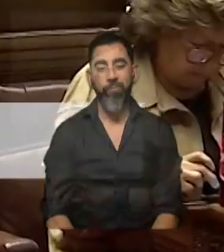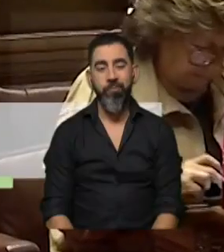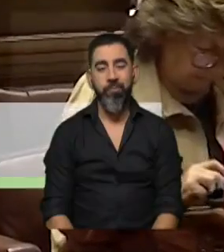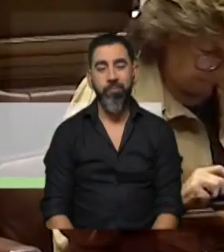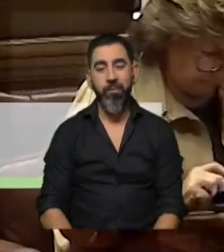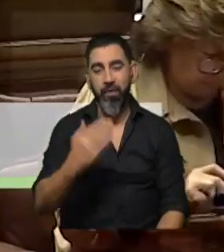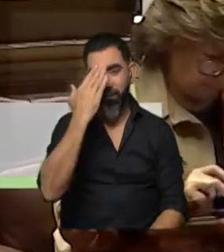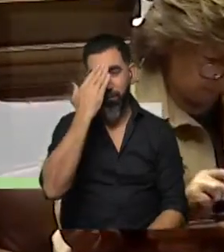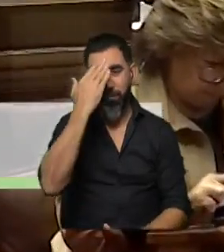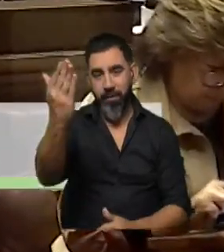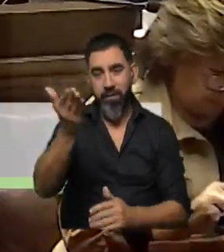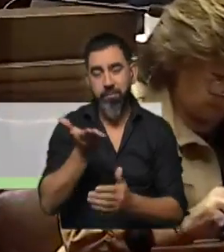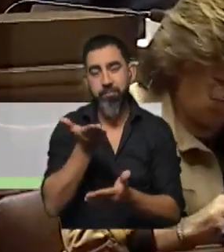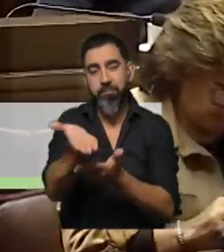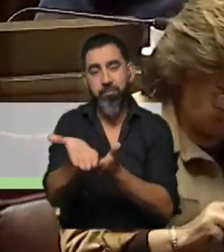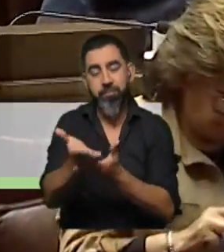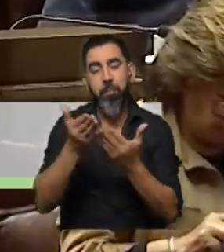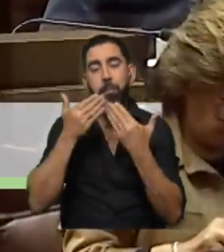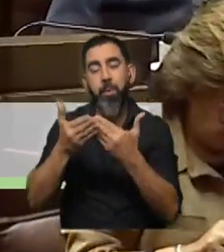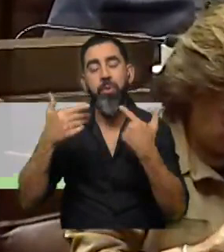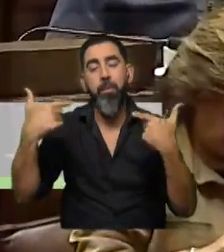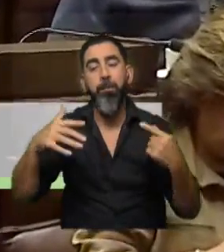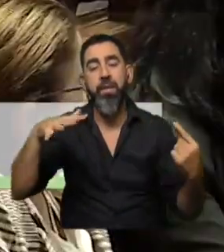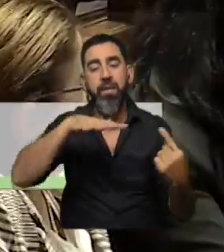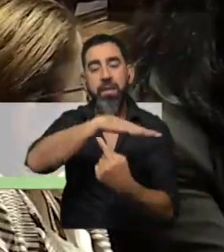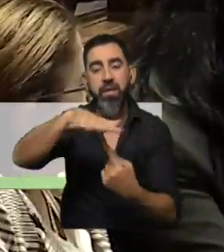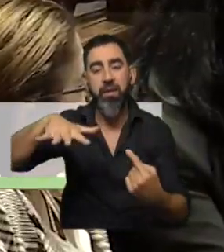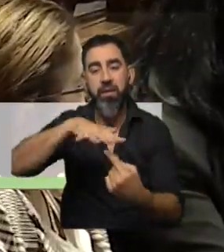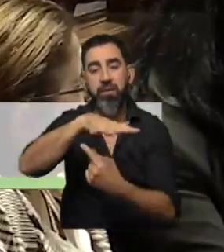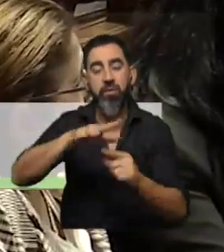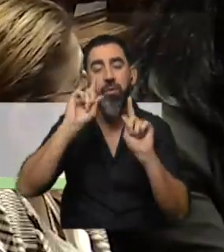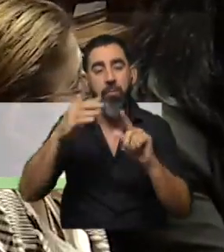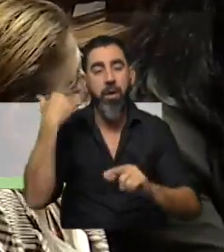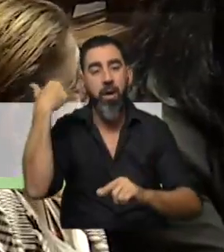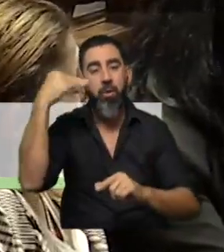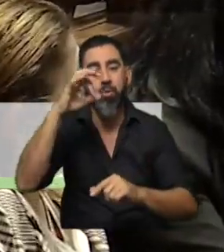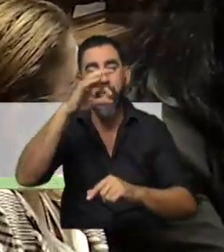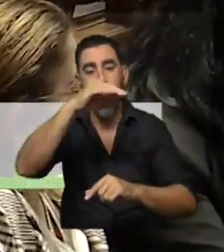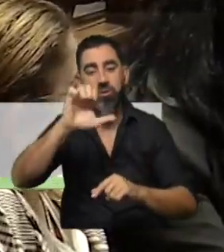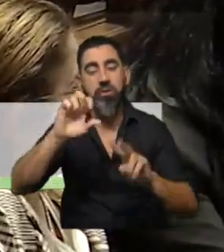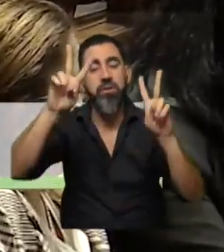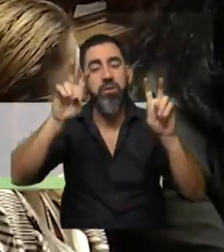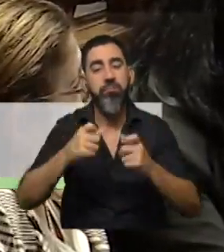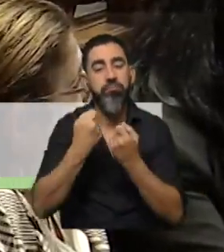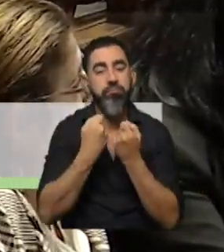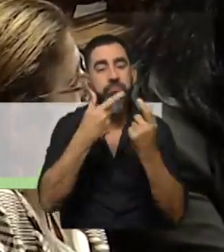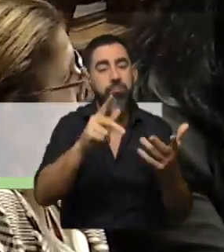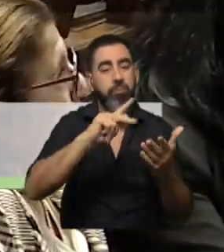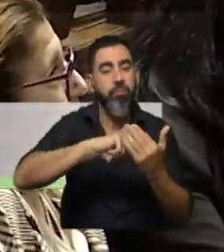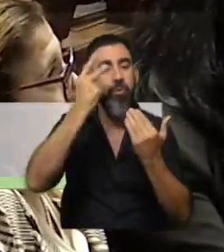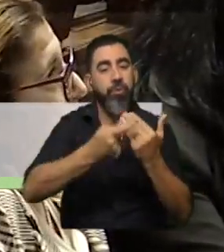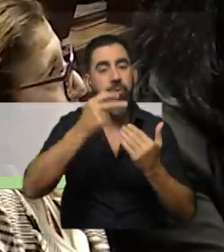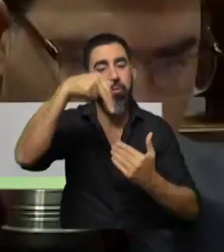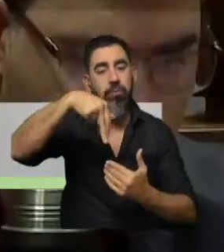frente amplio interpela a esta hora el ministro de ambiente Robert y a las autoridades de oce por la adjudicación del proyecto